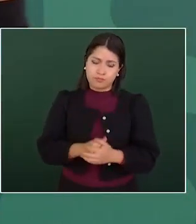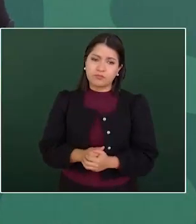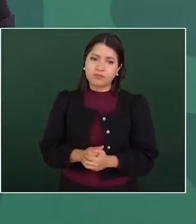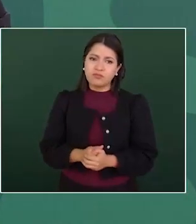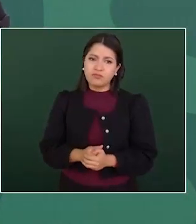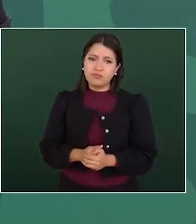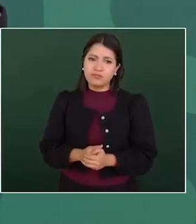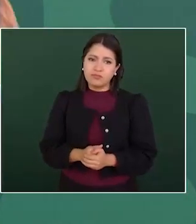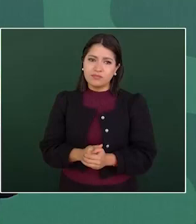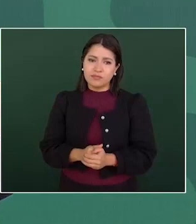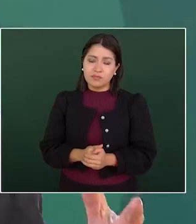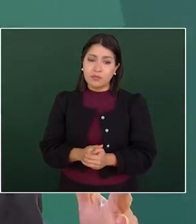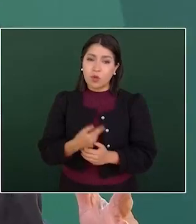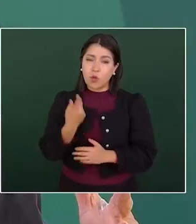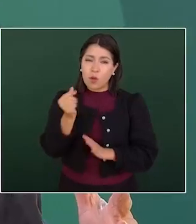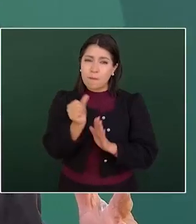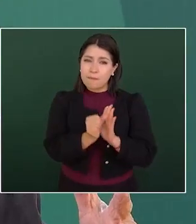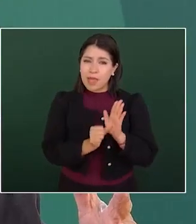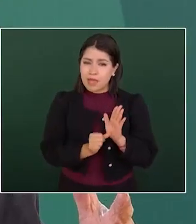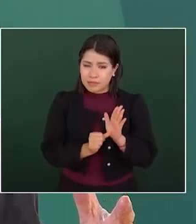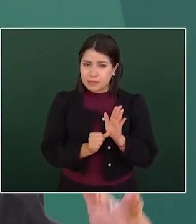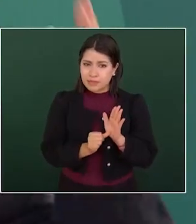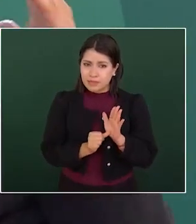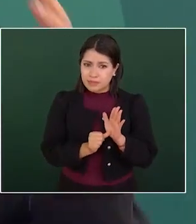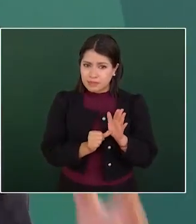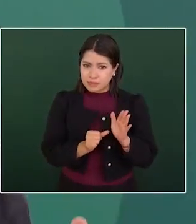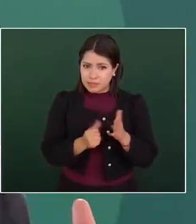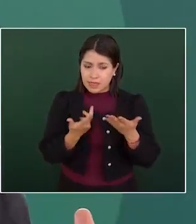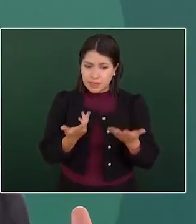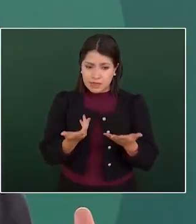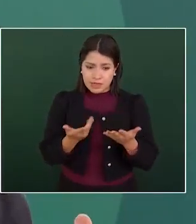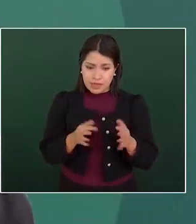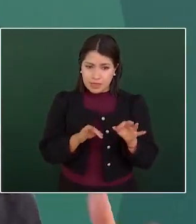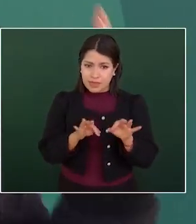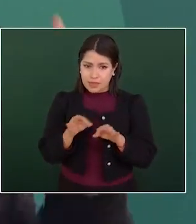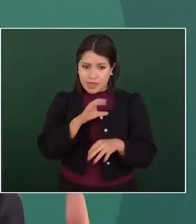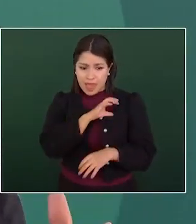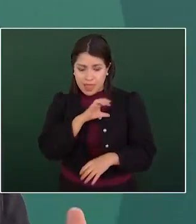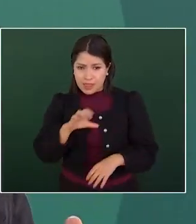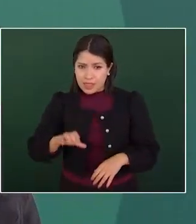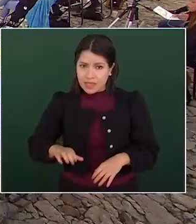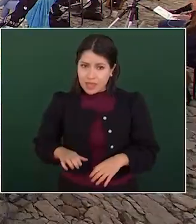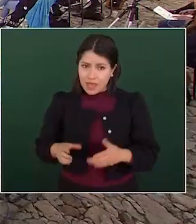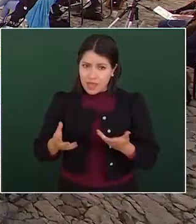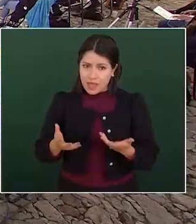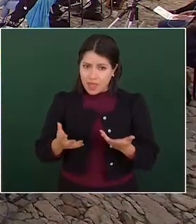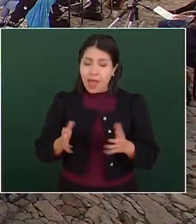Imagínense, un mes de campaña en contra,